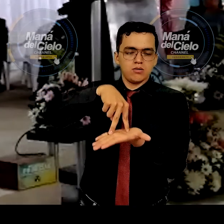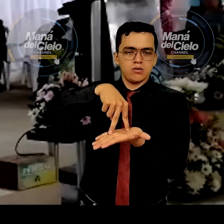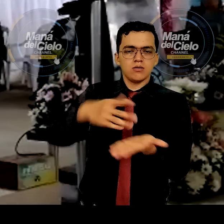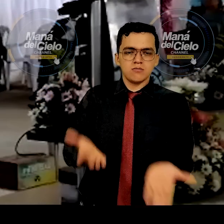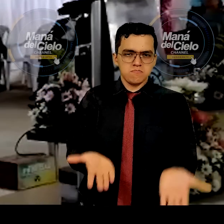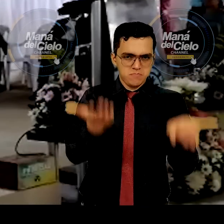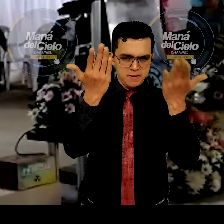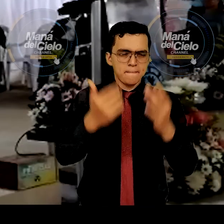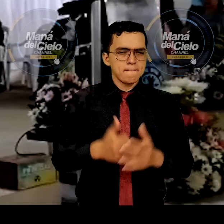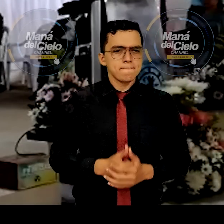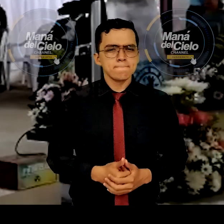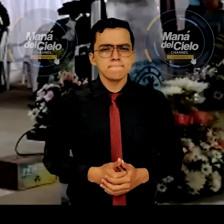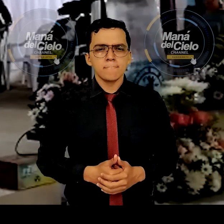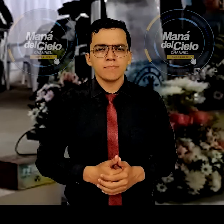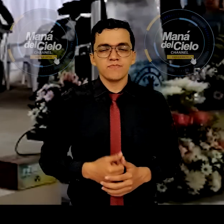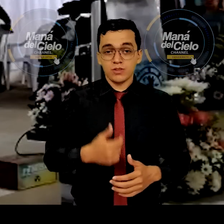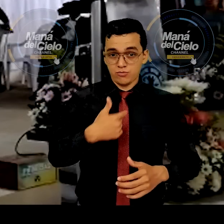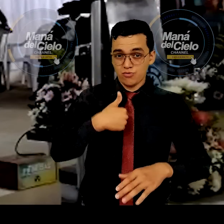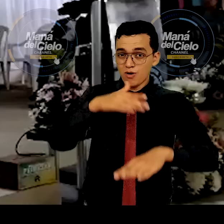Dios está aquí.